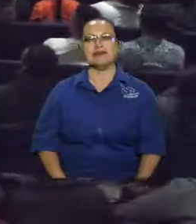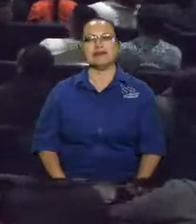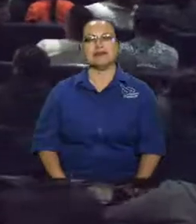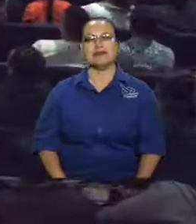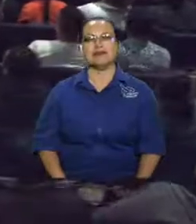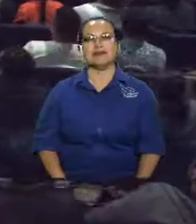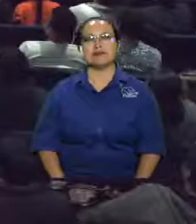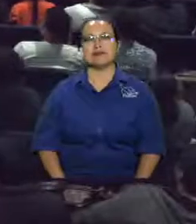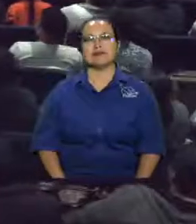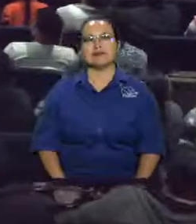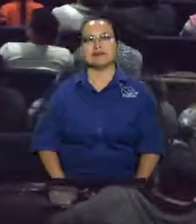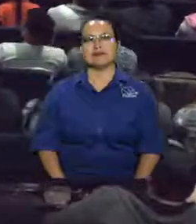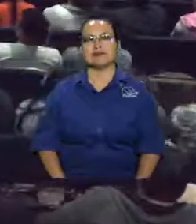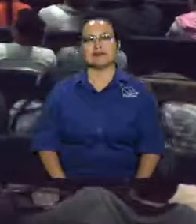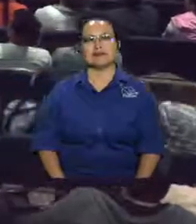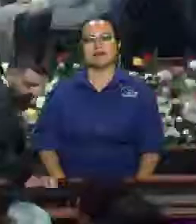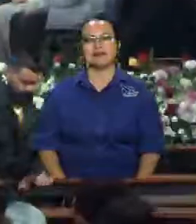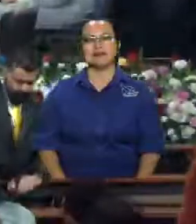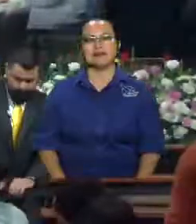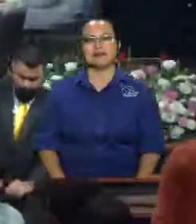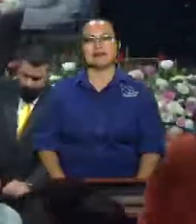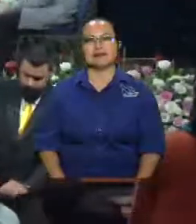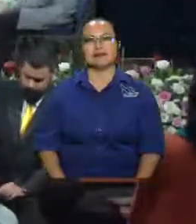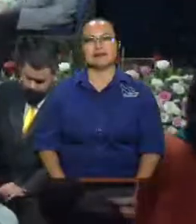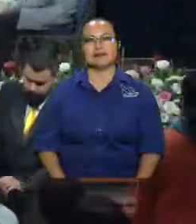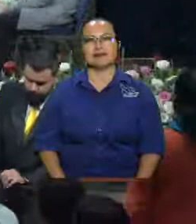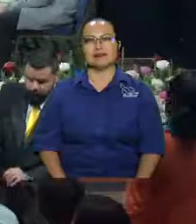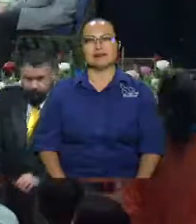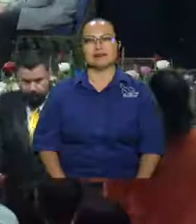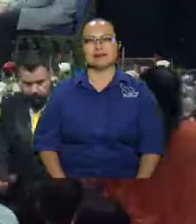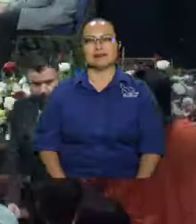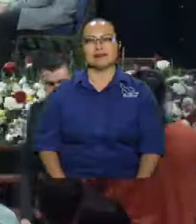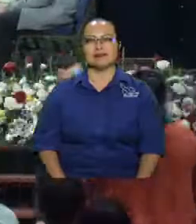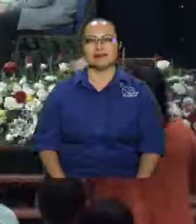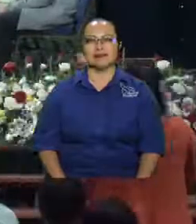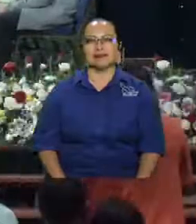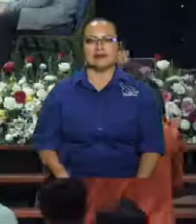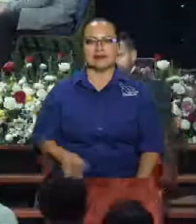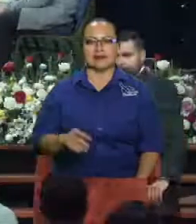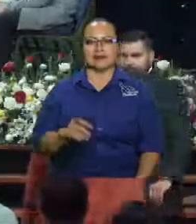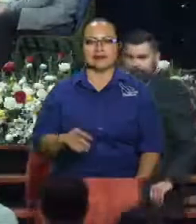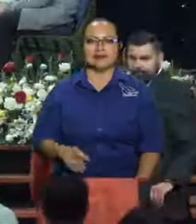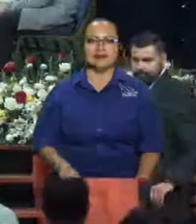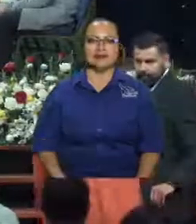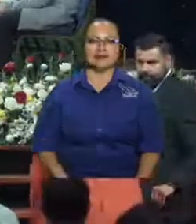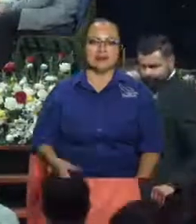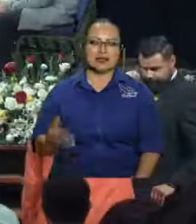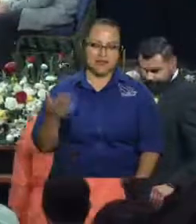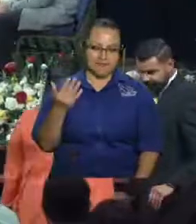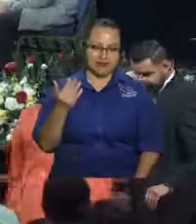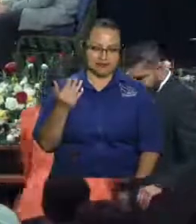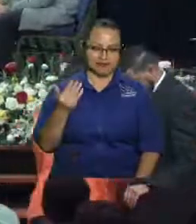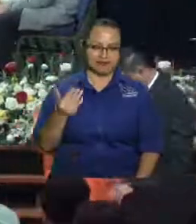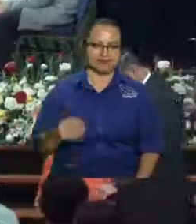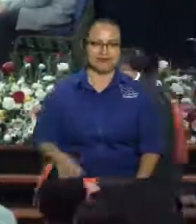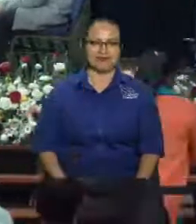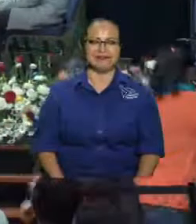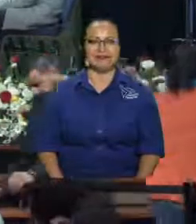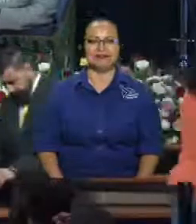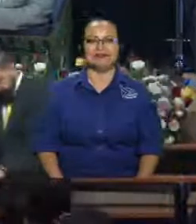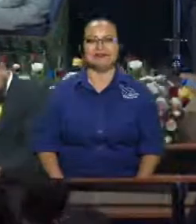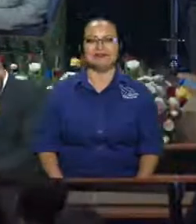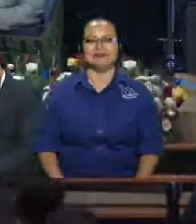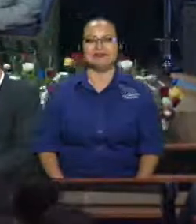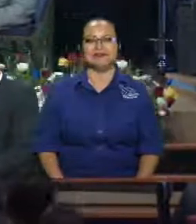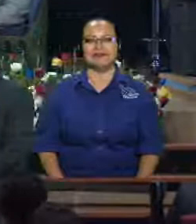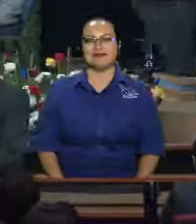lo quiero hacer de esta manera. Ahí va a ver por qué. Ven para acá. Tú repartes bien los pedazos, los cortas. Va, sube para